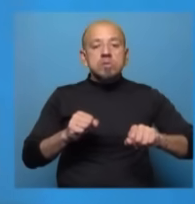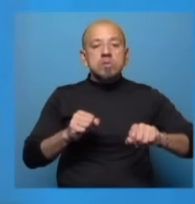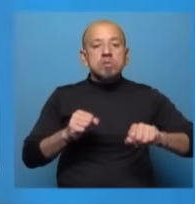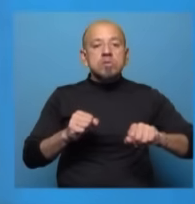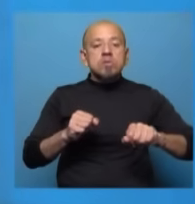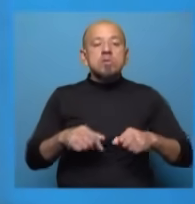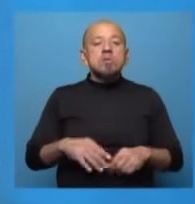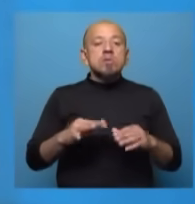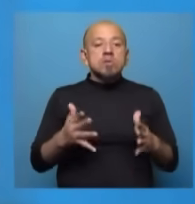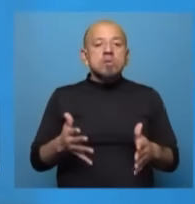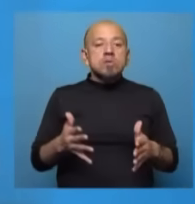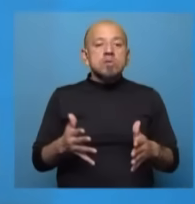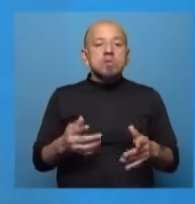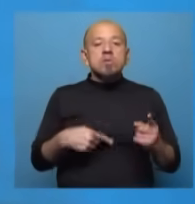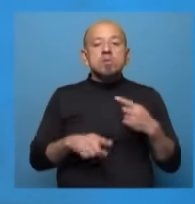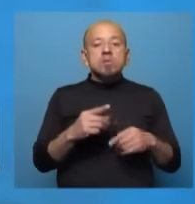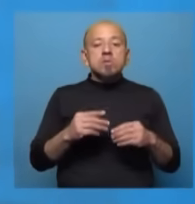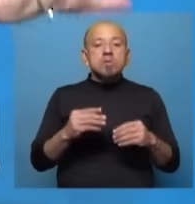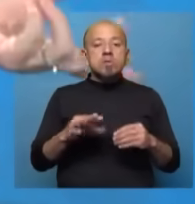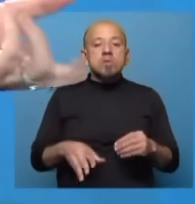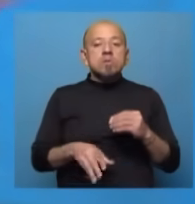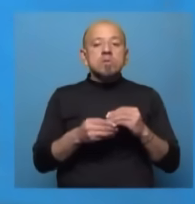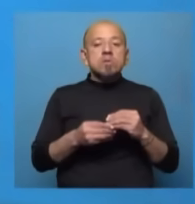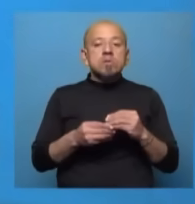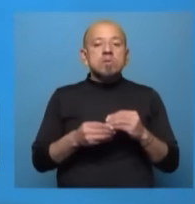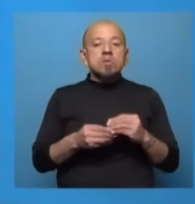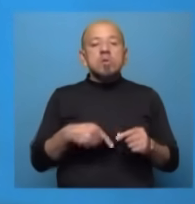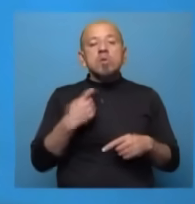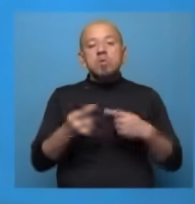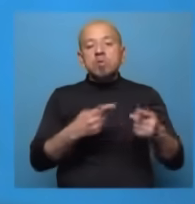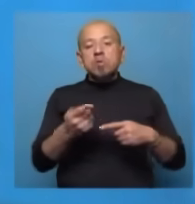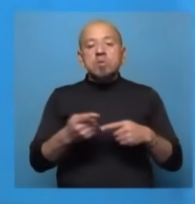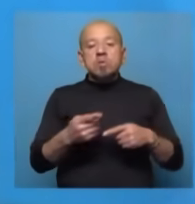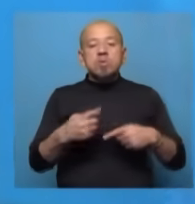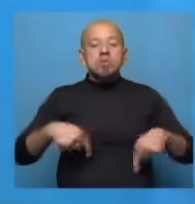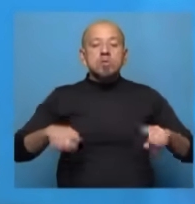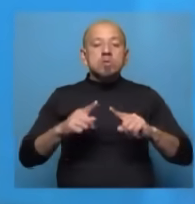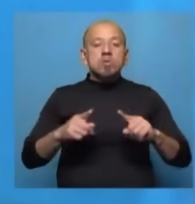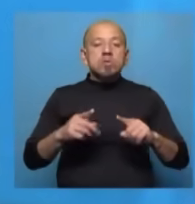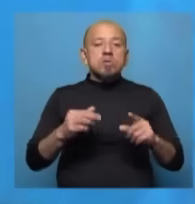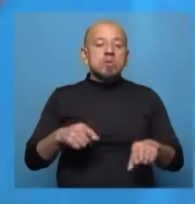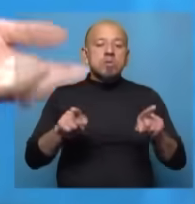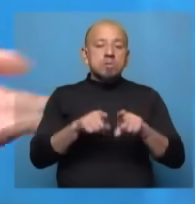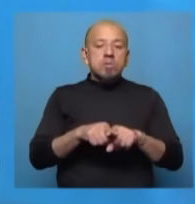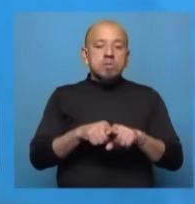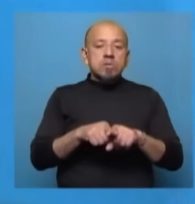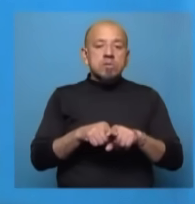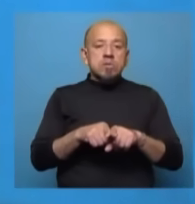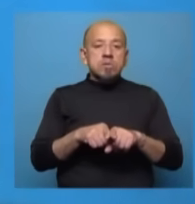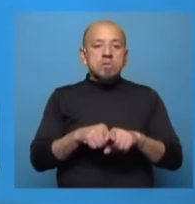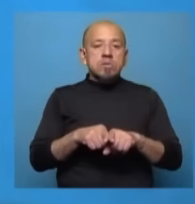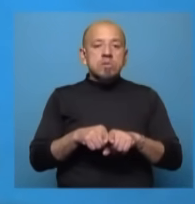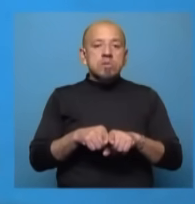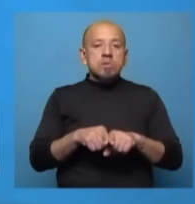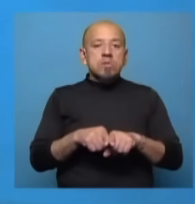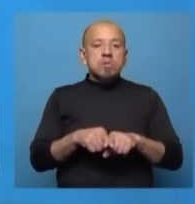Exacto que permite incluir a otro sujeto y otros hechos en en lo que va es la misma causa está ahora en otro juzgado